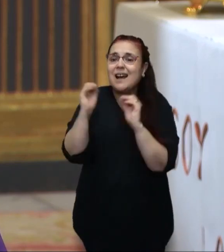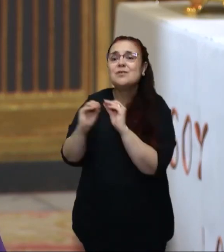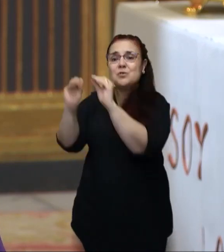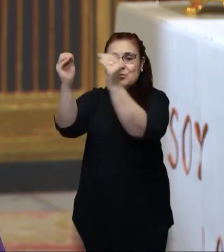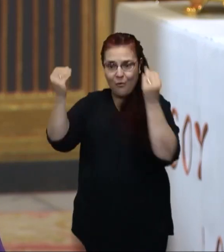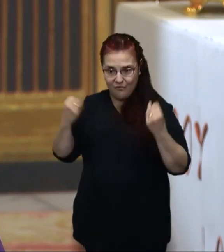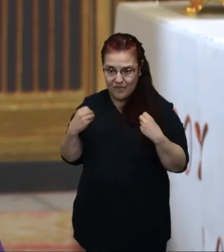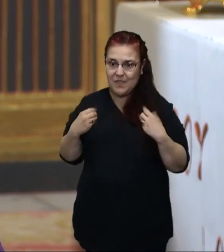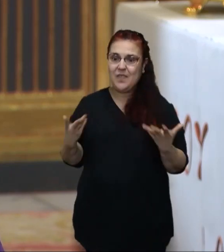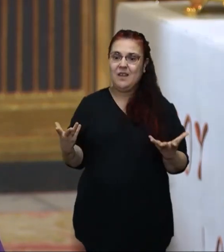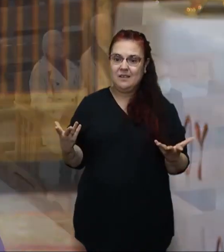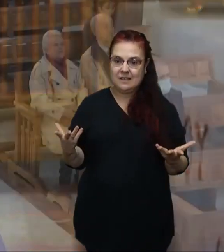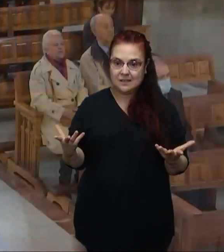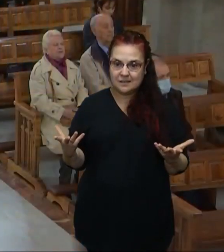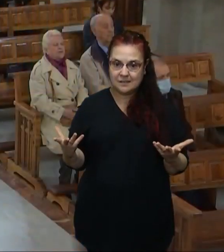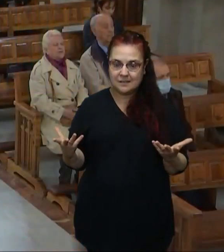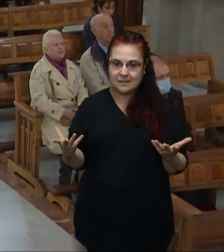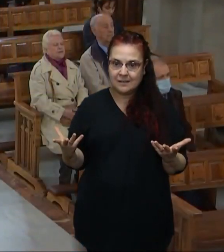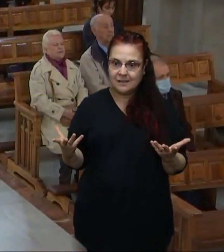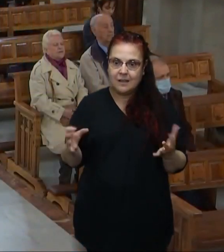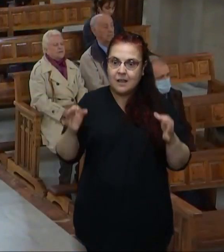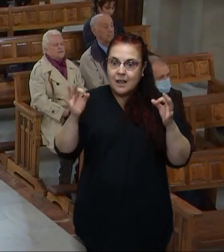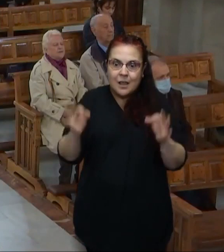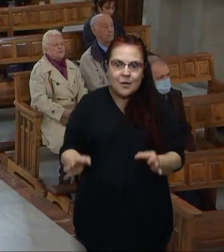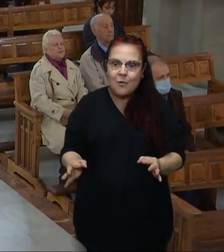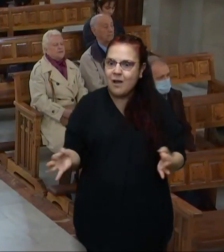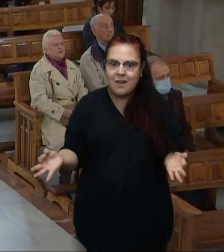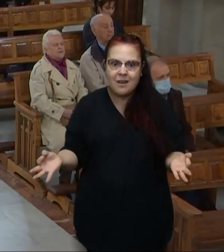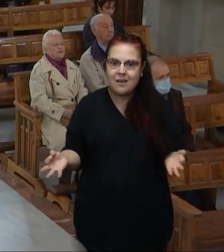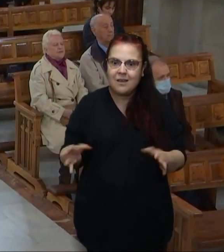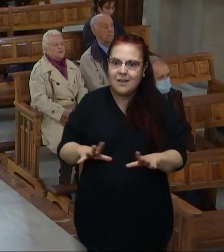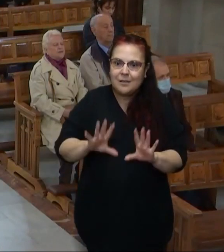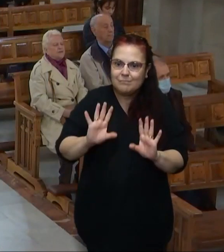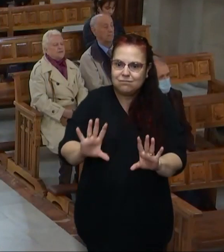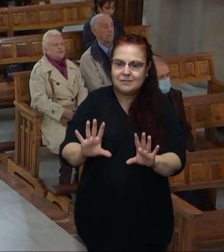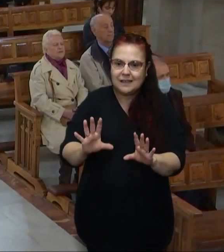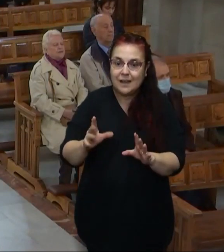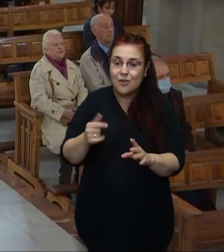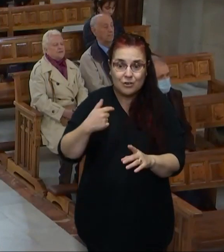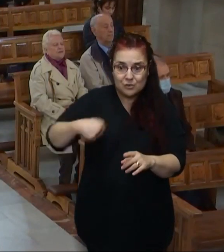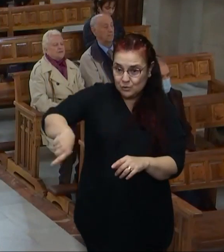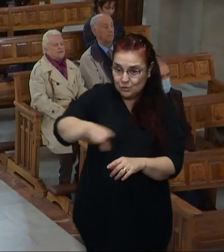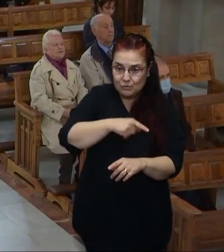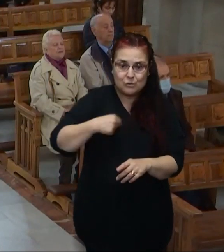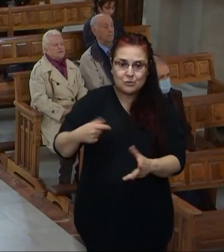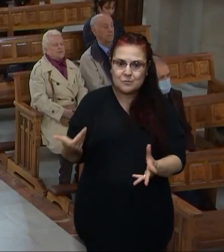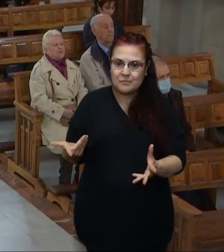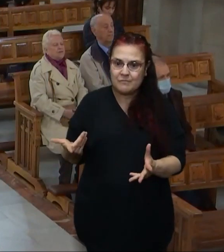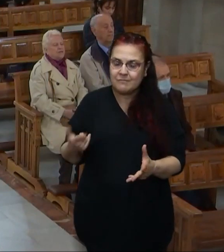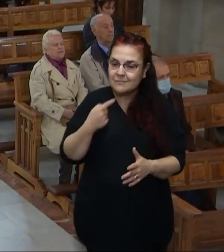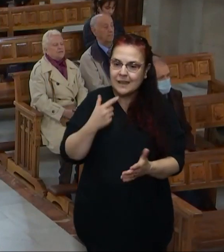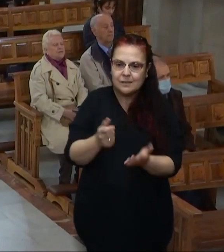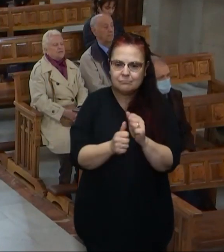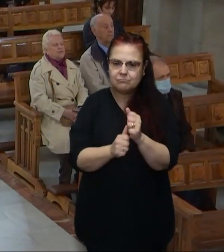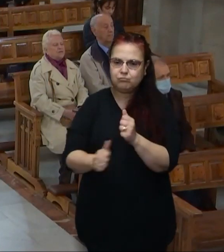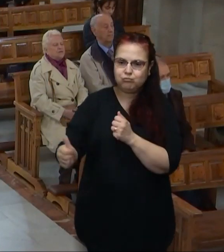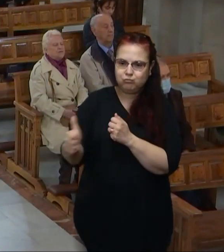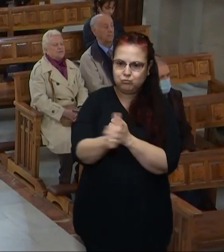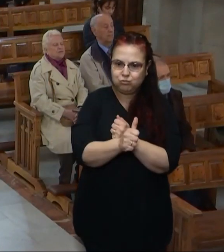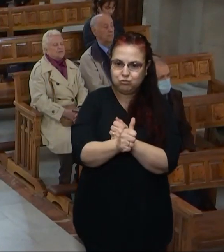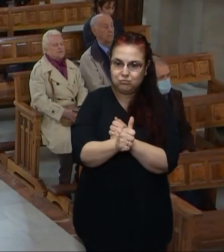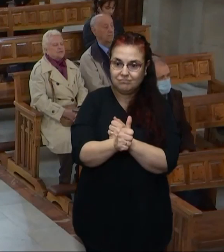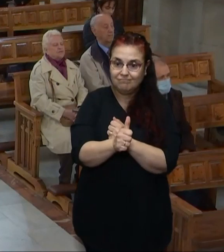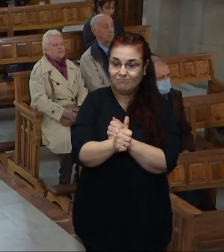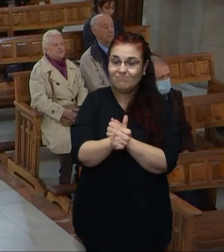Y como si de una metáfora se tratara, ponemos delante